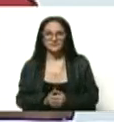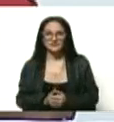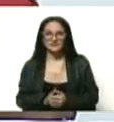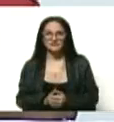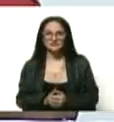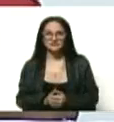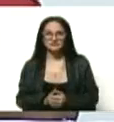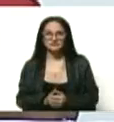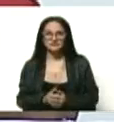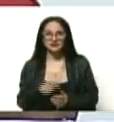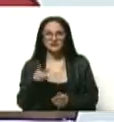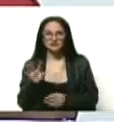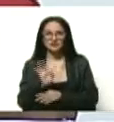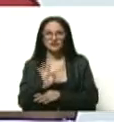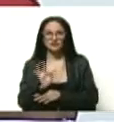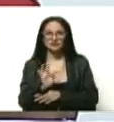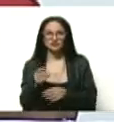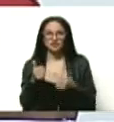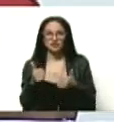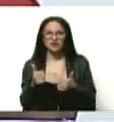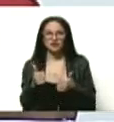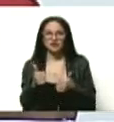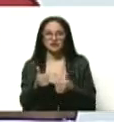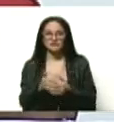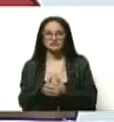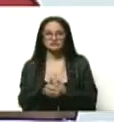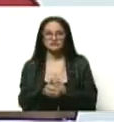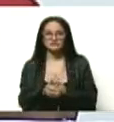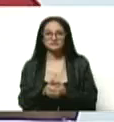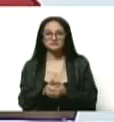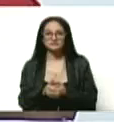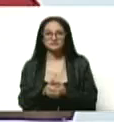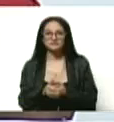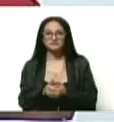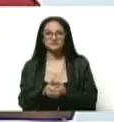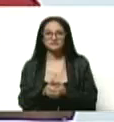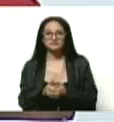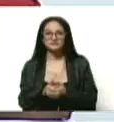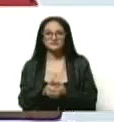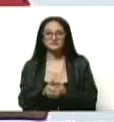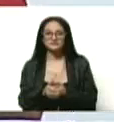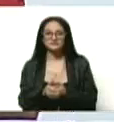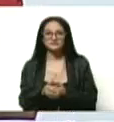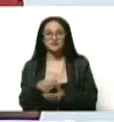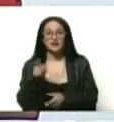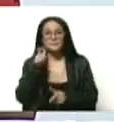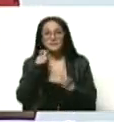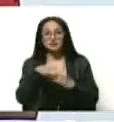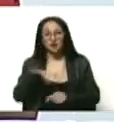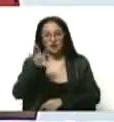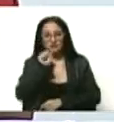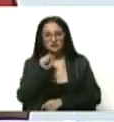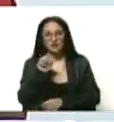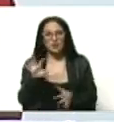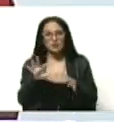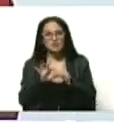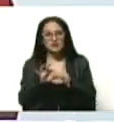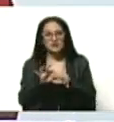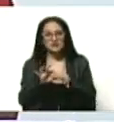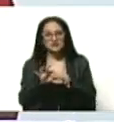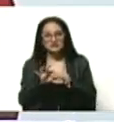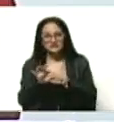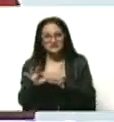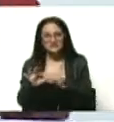Eso ha funcionado. Y nuestra gente lo ha entendido. Unir cada día más al